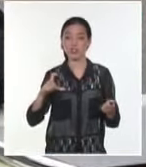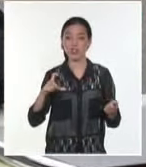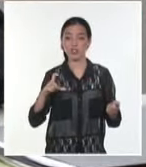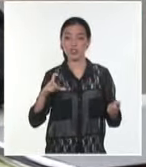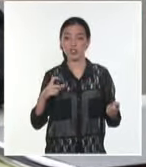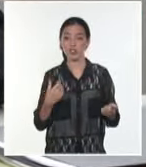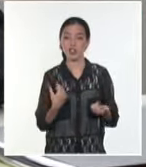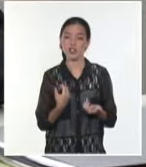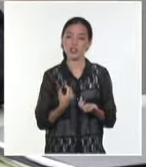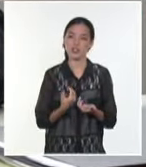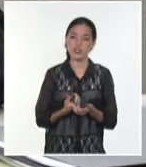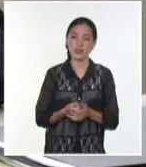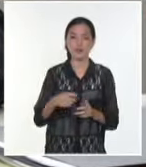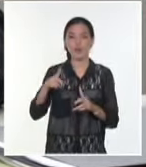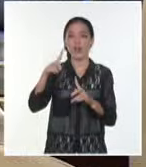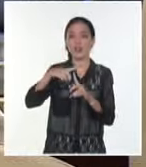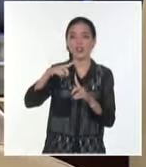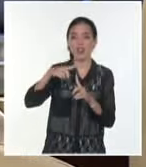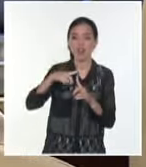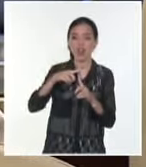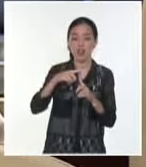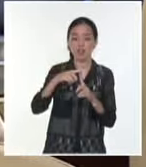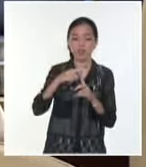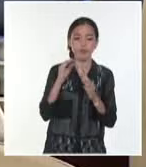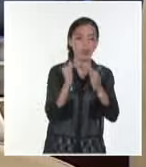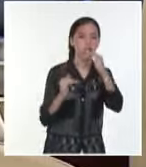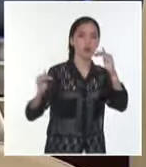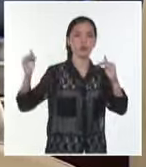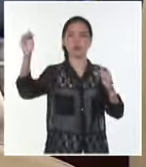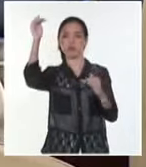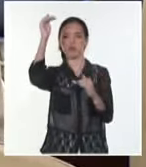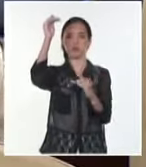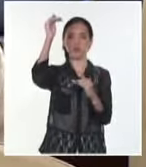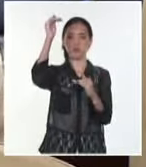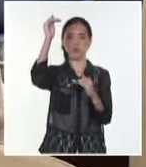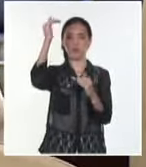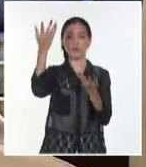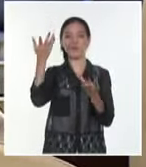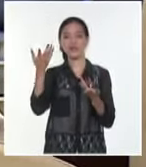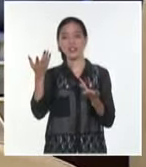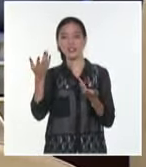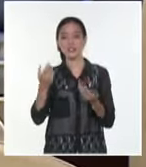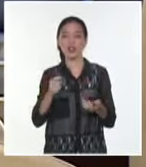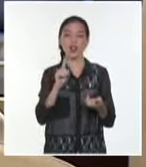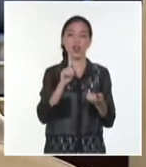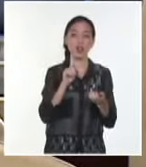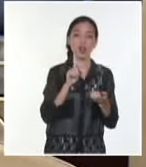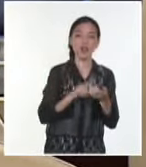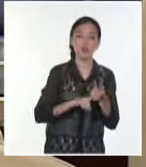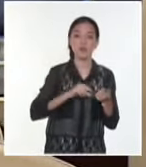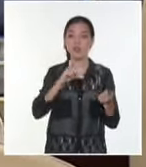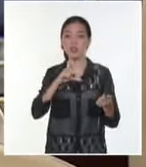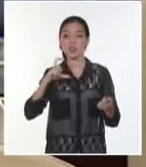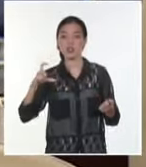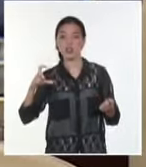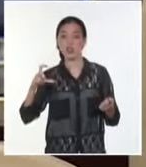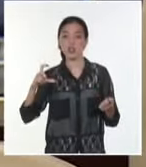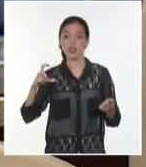tarea en una prioridad. Yo creo que desde el partido tenemos que ponerle mucha más rigor a los métodos y vías que tiene el partido, a los